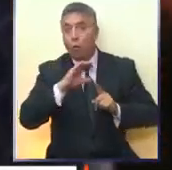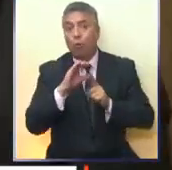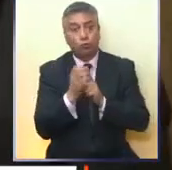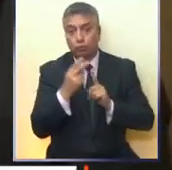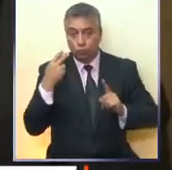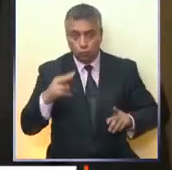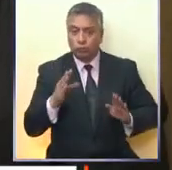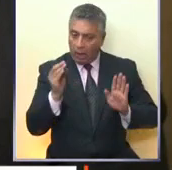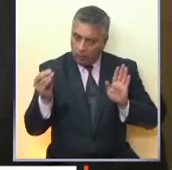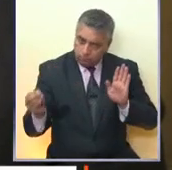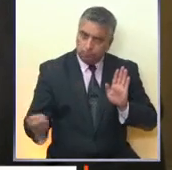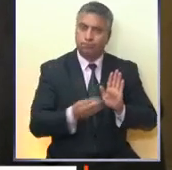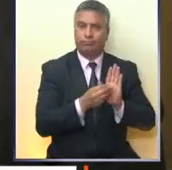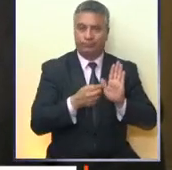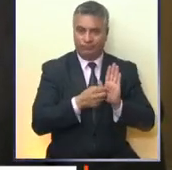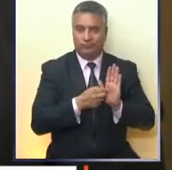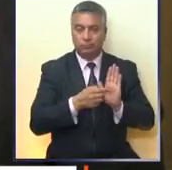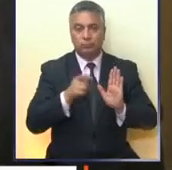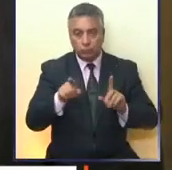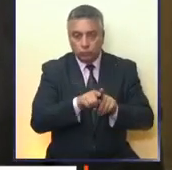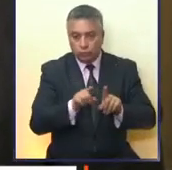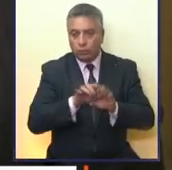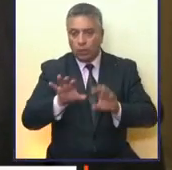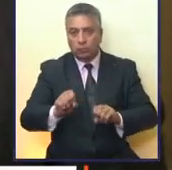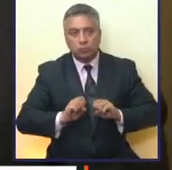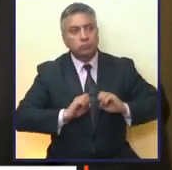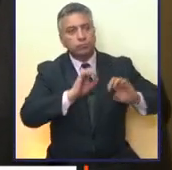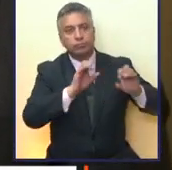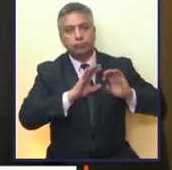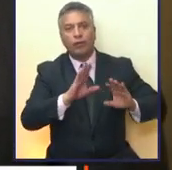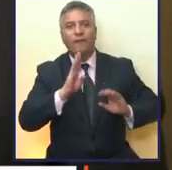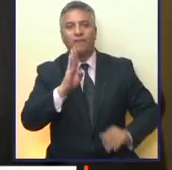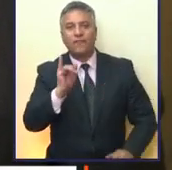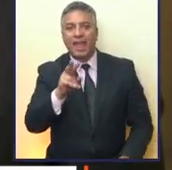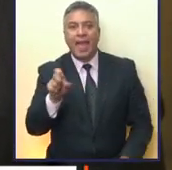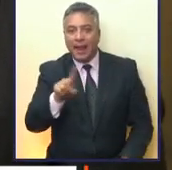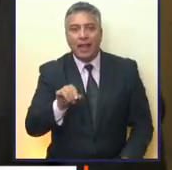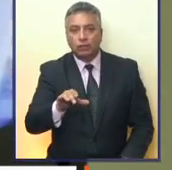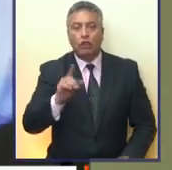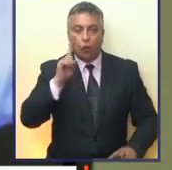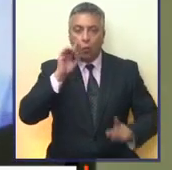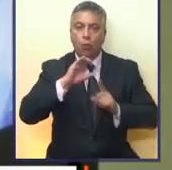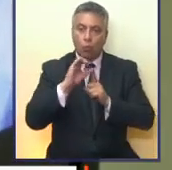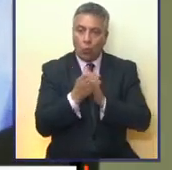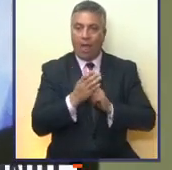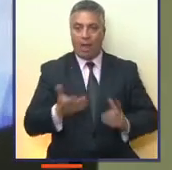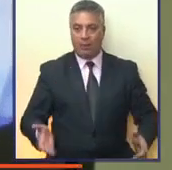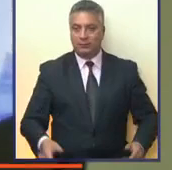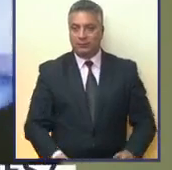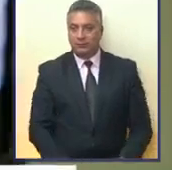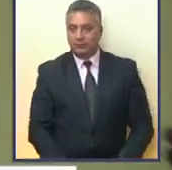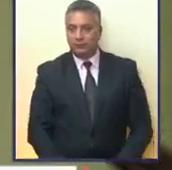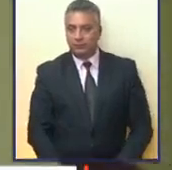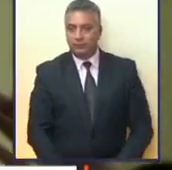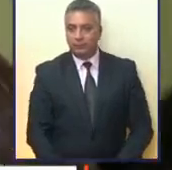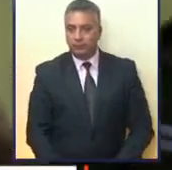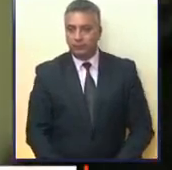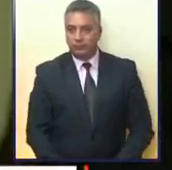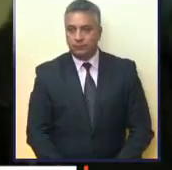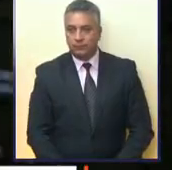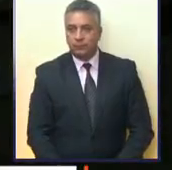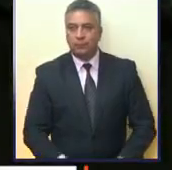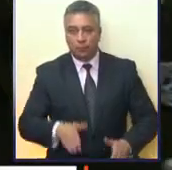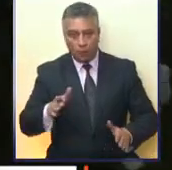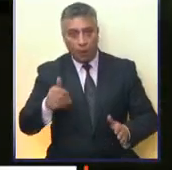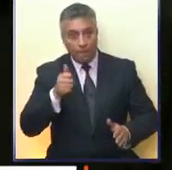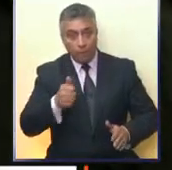tal la exportación ilícita de bienes culturales o de monumentos nacionales. Los los